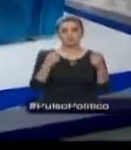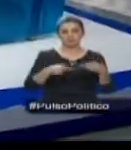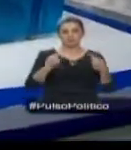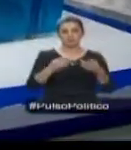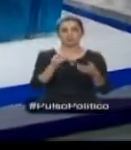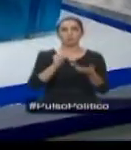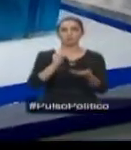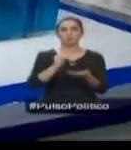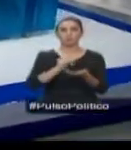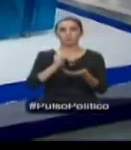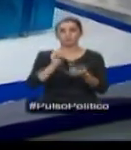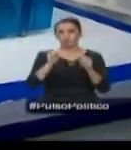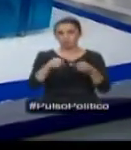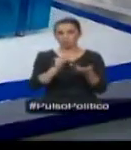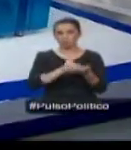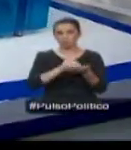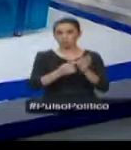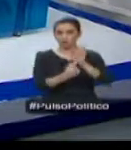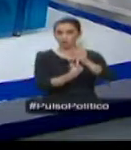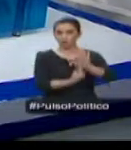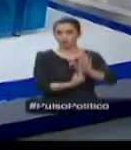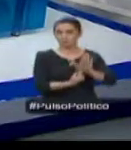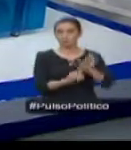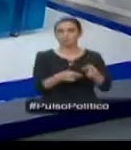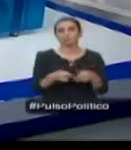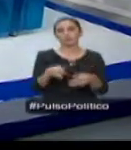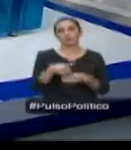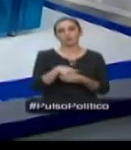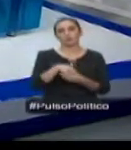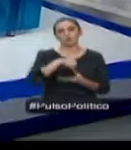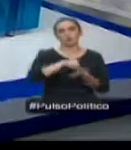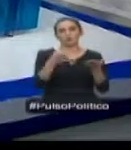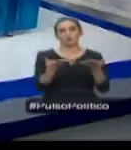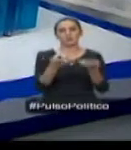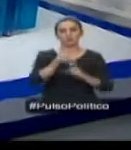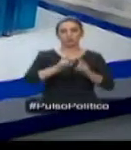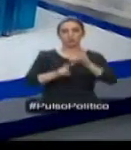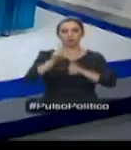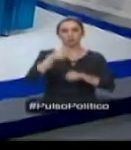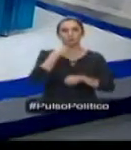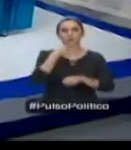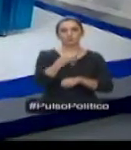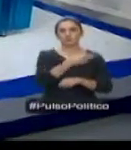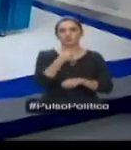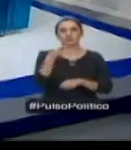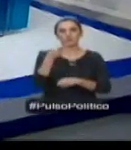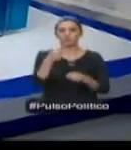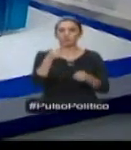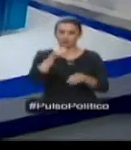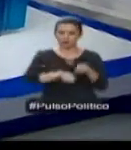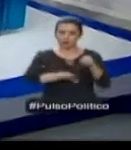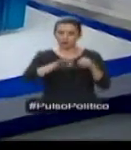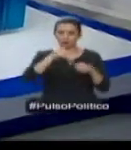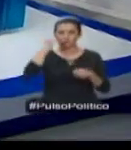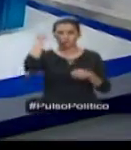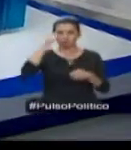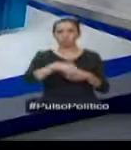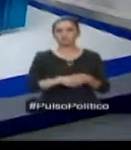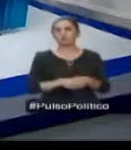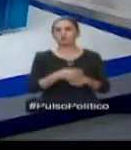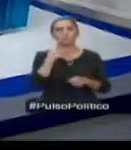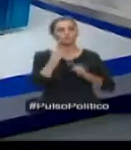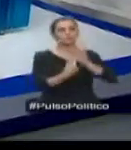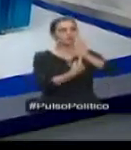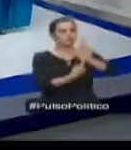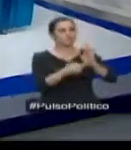ejemplo por en el caso de los ciudadanos queriendo hacer una consulta popular y que esto restaría restringiendo su derecho bueno por ejemplo